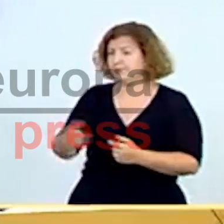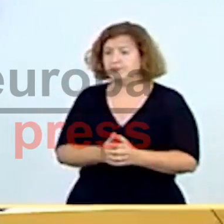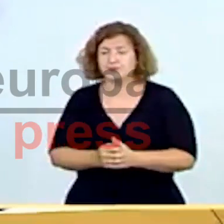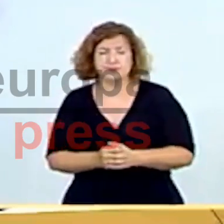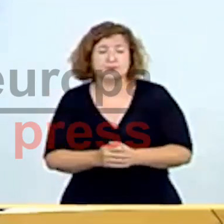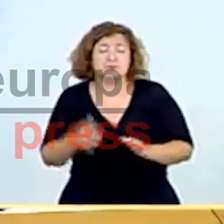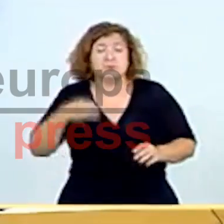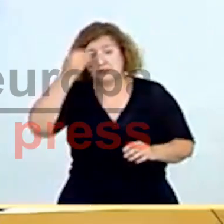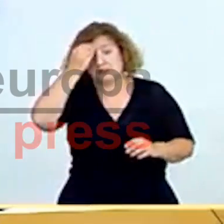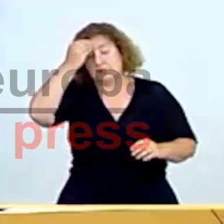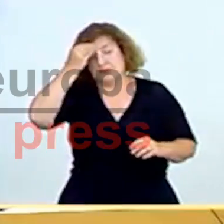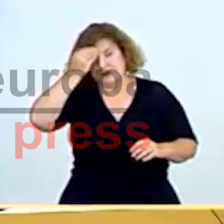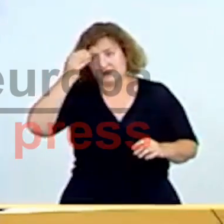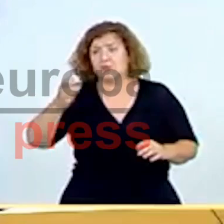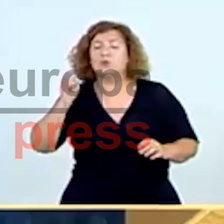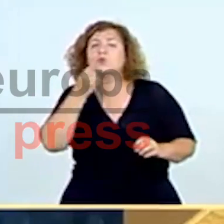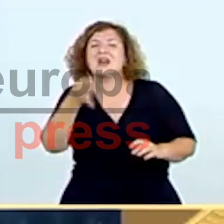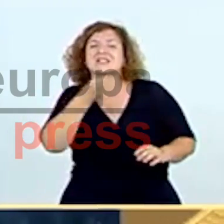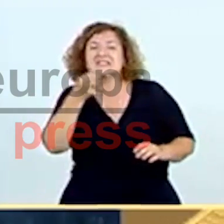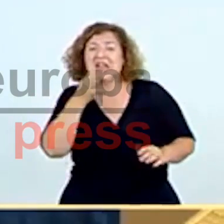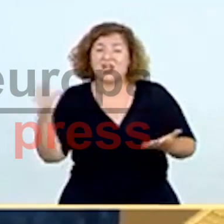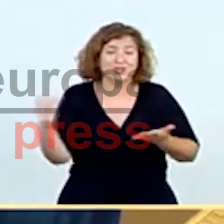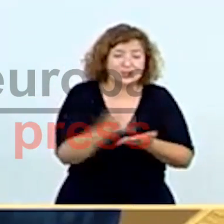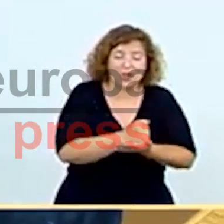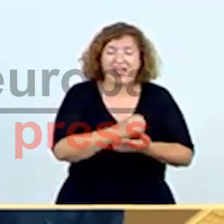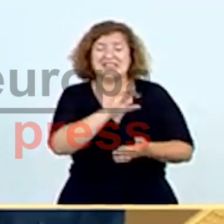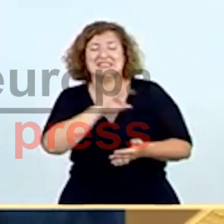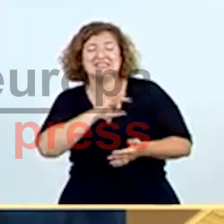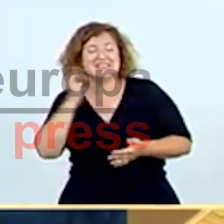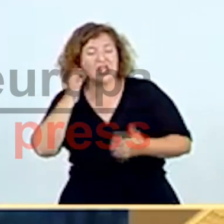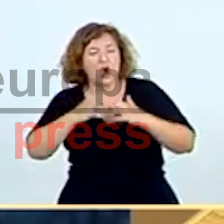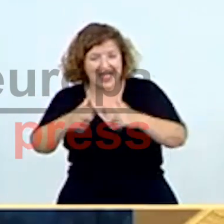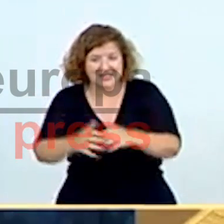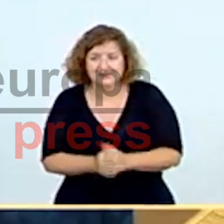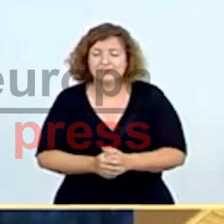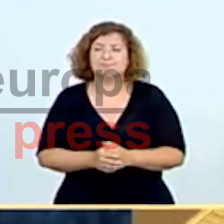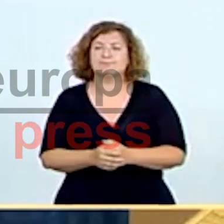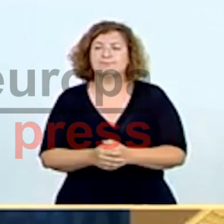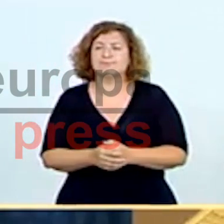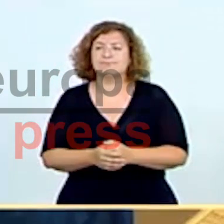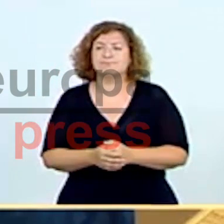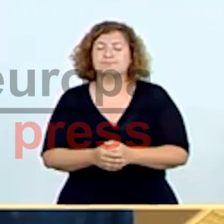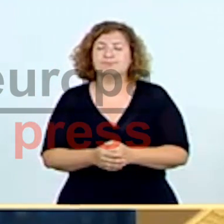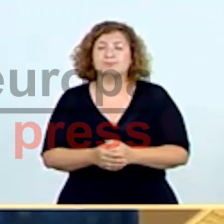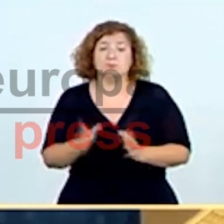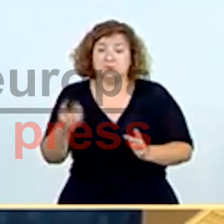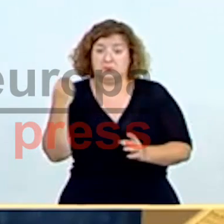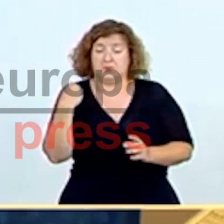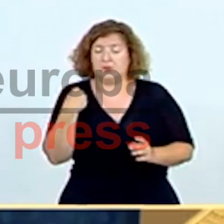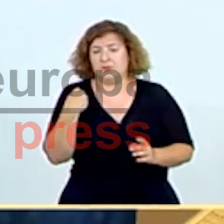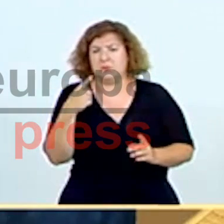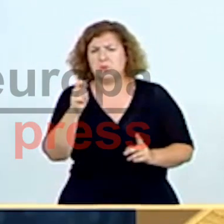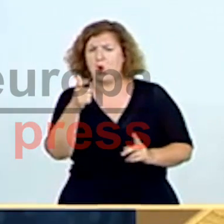Yo creo, señor Clerier, buenas tardes a todas sus señorías. Creo que es evidente que la pregunta que usted plantea